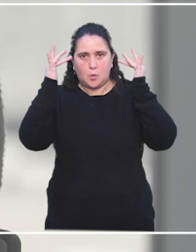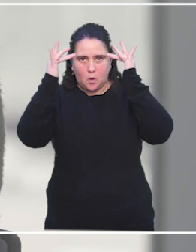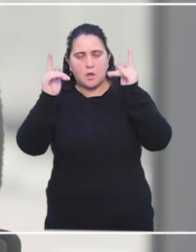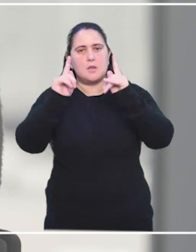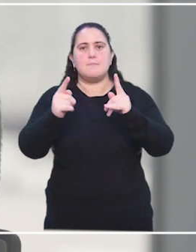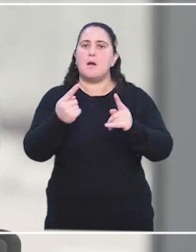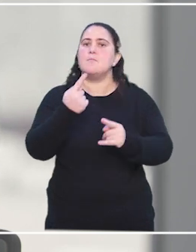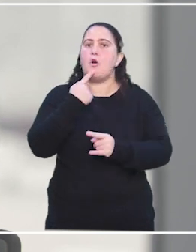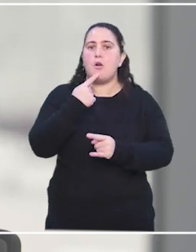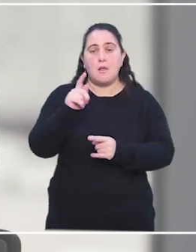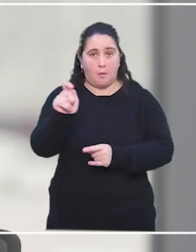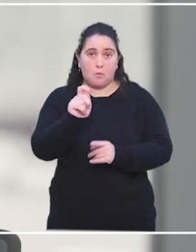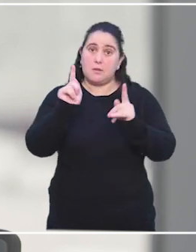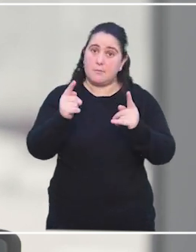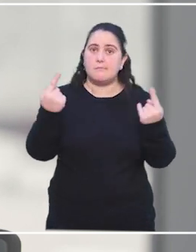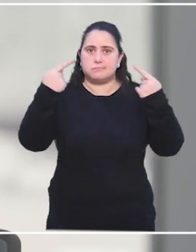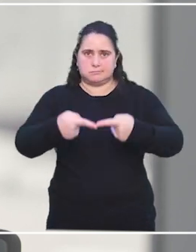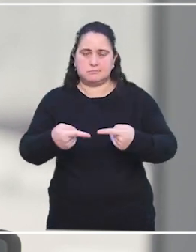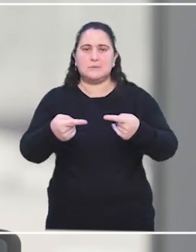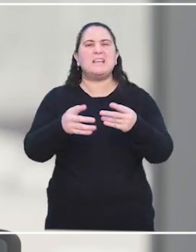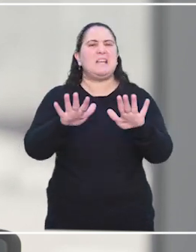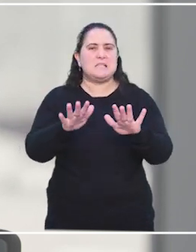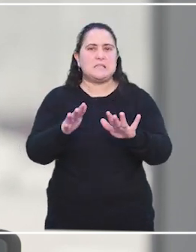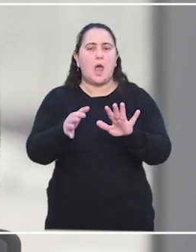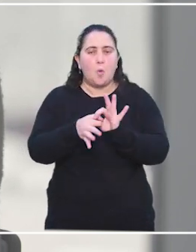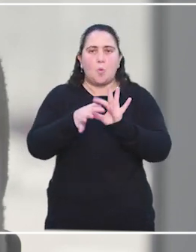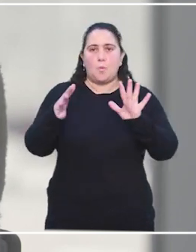política pública, que tiene que ver con la autonomía